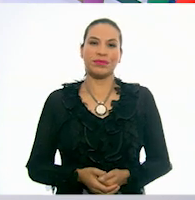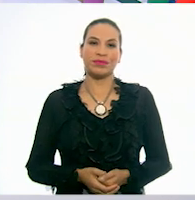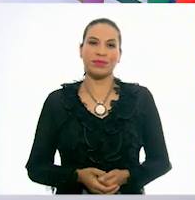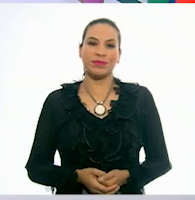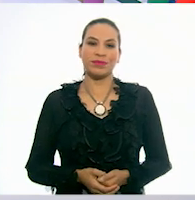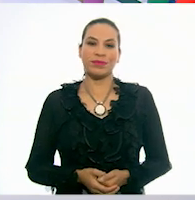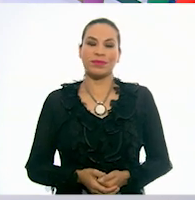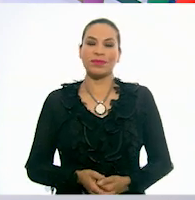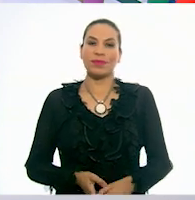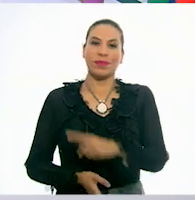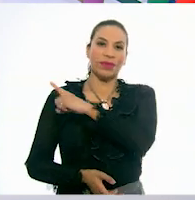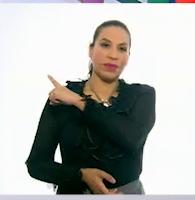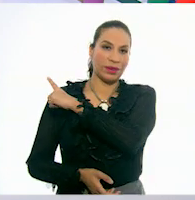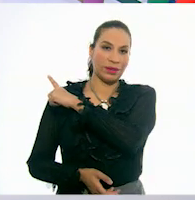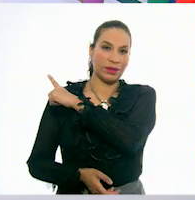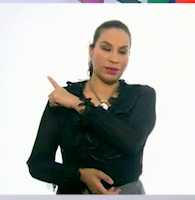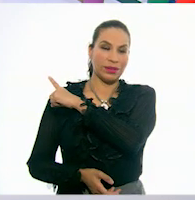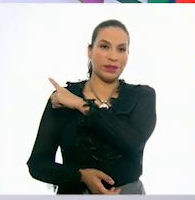Sería en